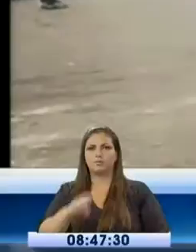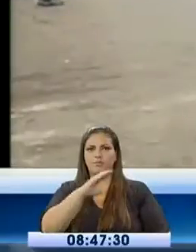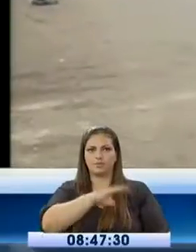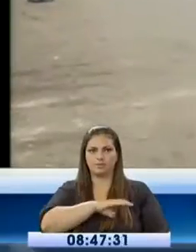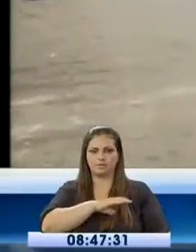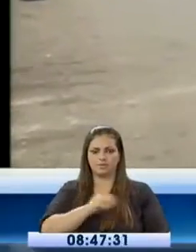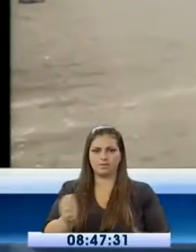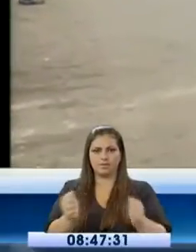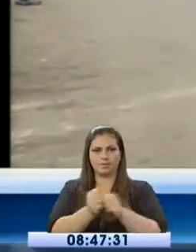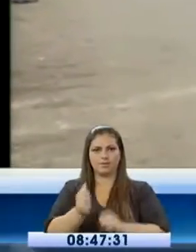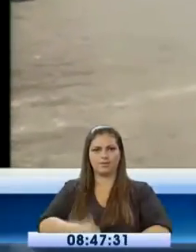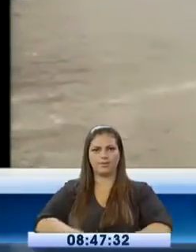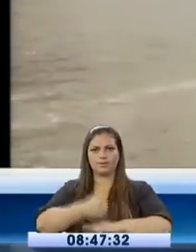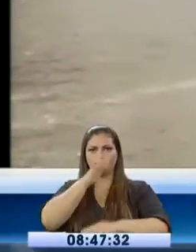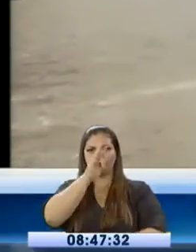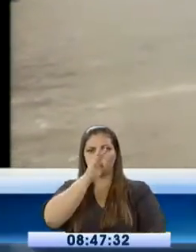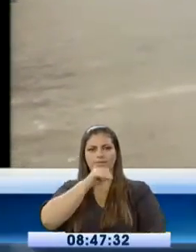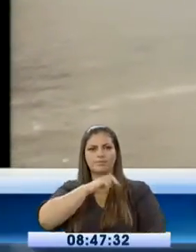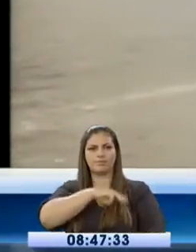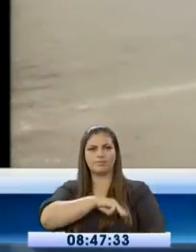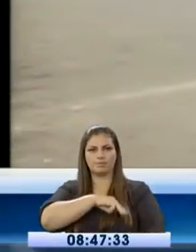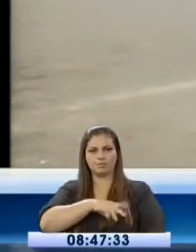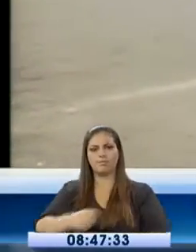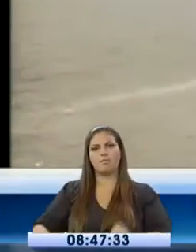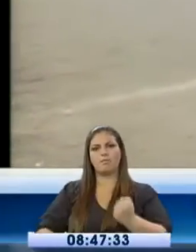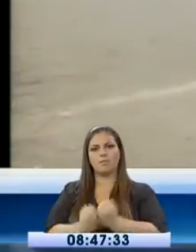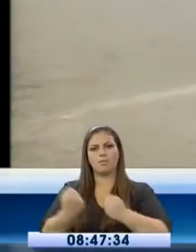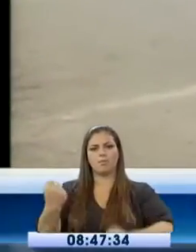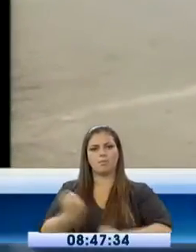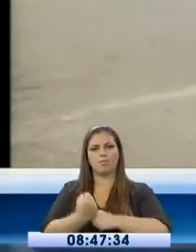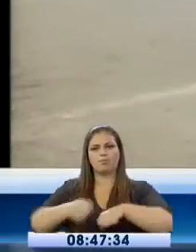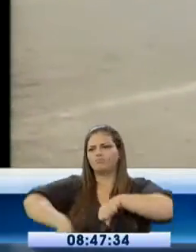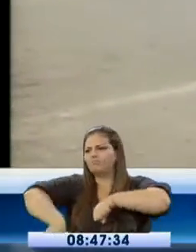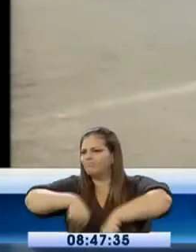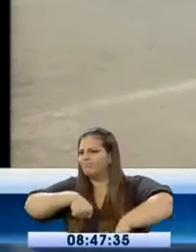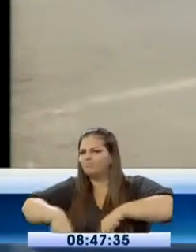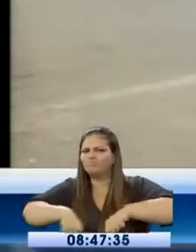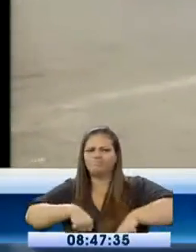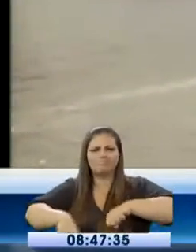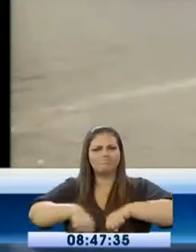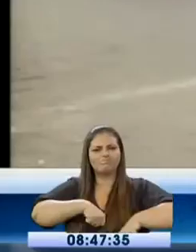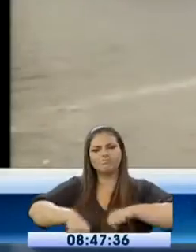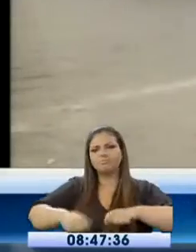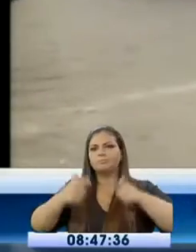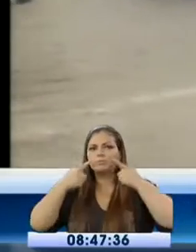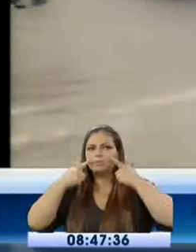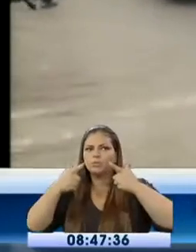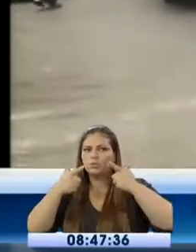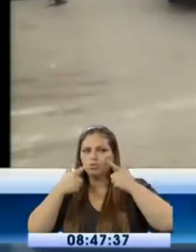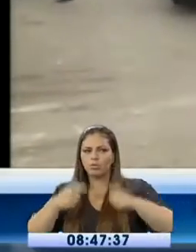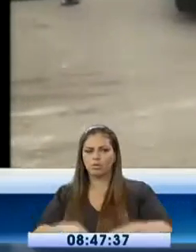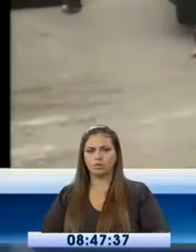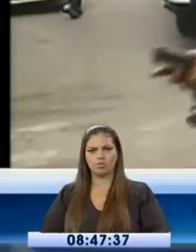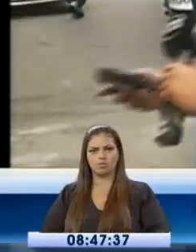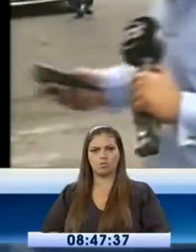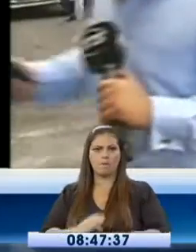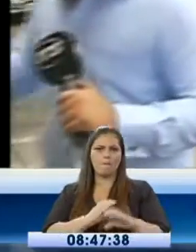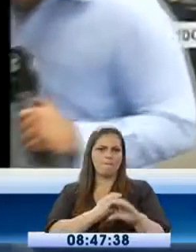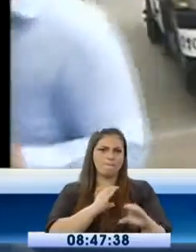de Tránsito Municipal quienes están también siendo parte de este operativo para verificar la legalidad en cuanto a